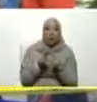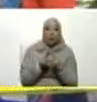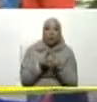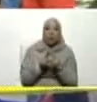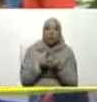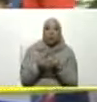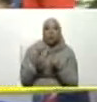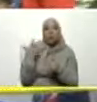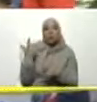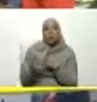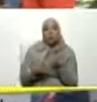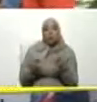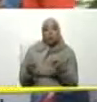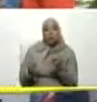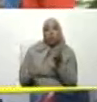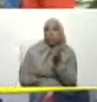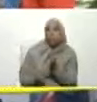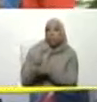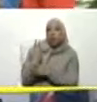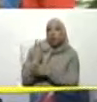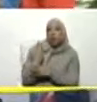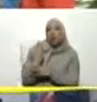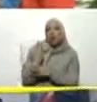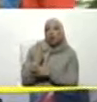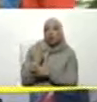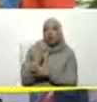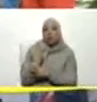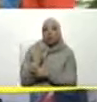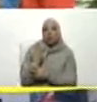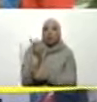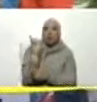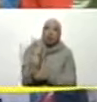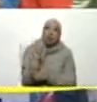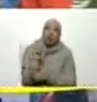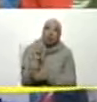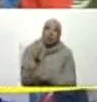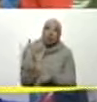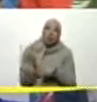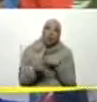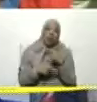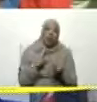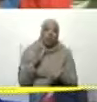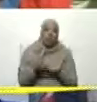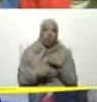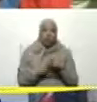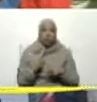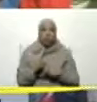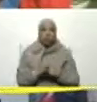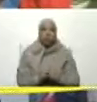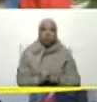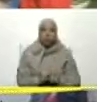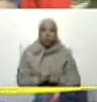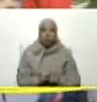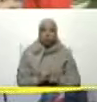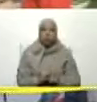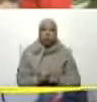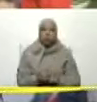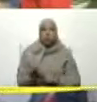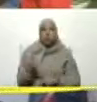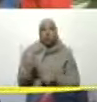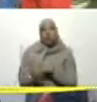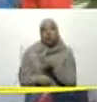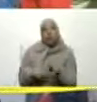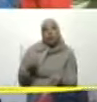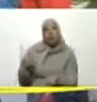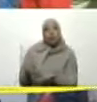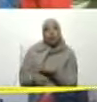con la etapa de la refundación, que usted también la mencionó como la segunda etapa de la revolución. Esa etapa de la